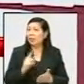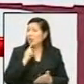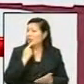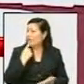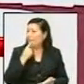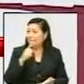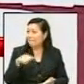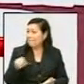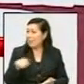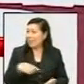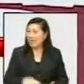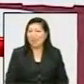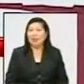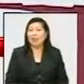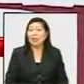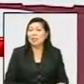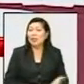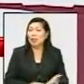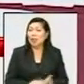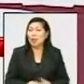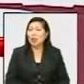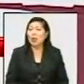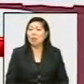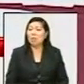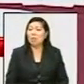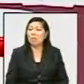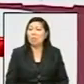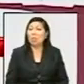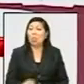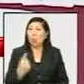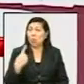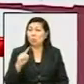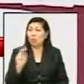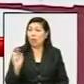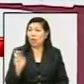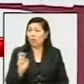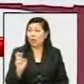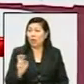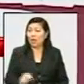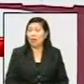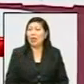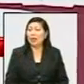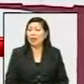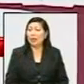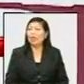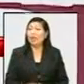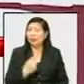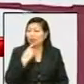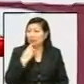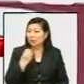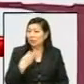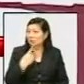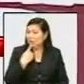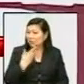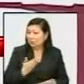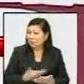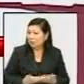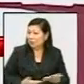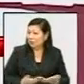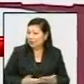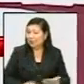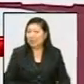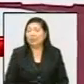sirve. Además, que se compran, ha costado más de $1 millón, si no me equivoco, porque es lo que nos dicen, pero no nos han dado la